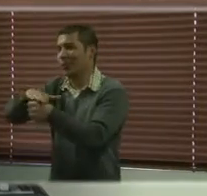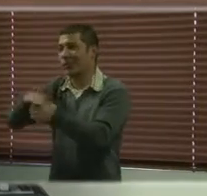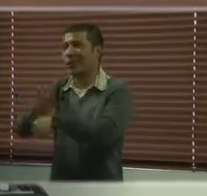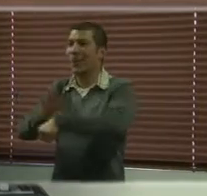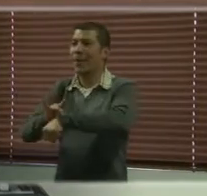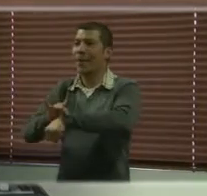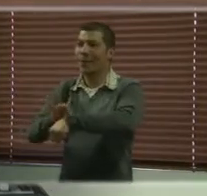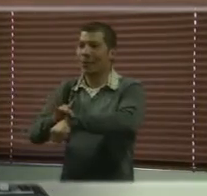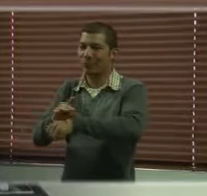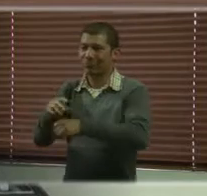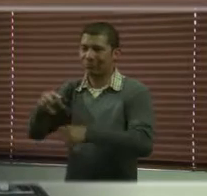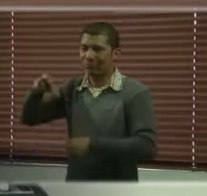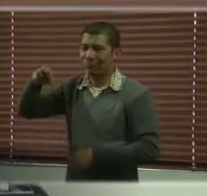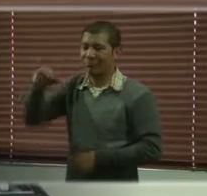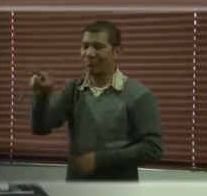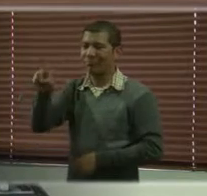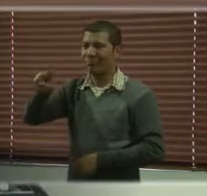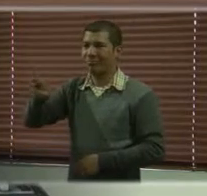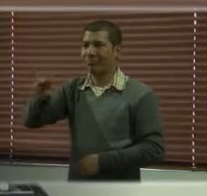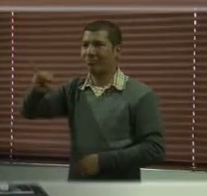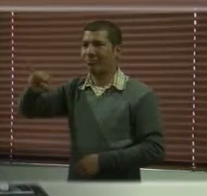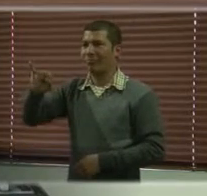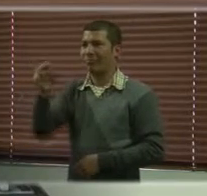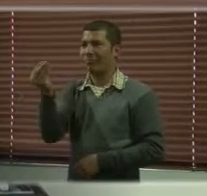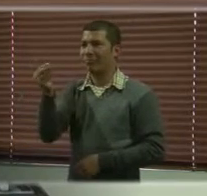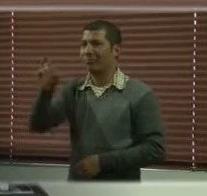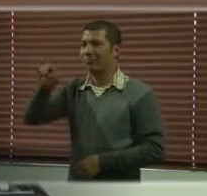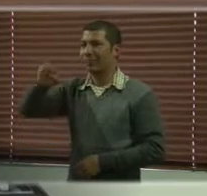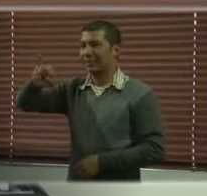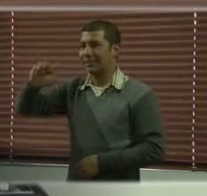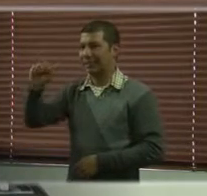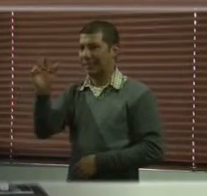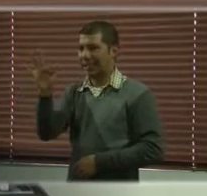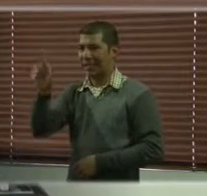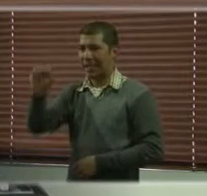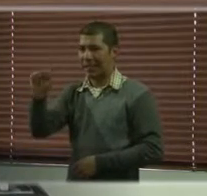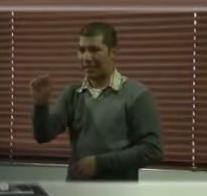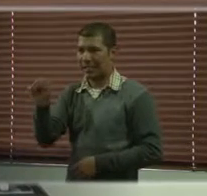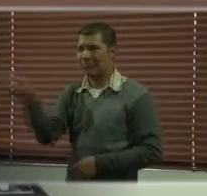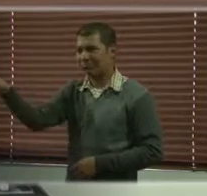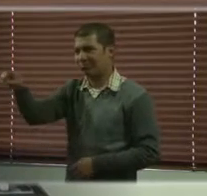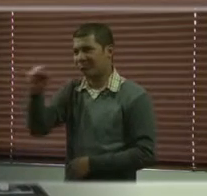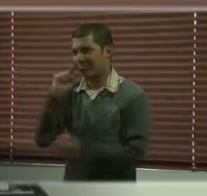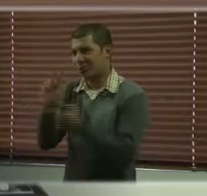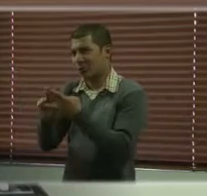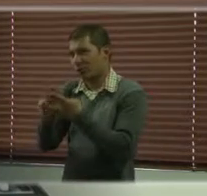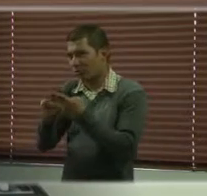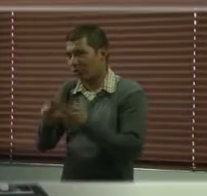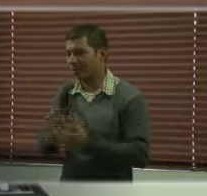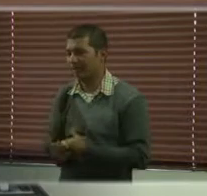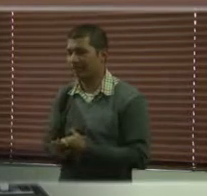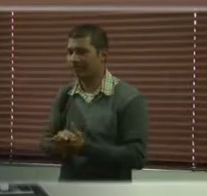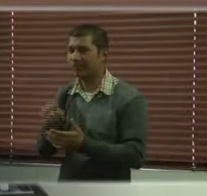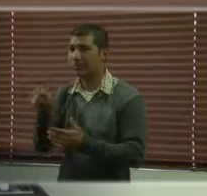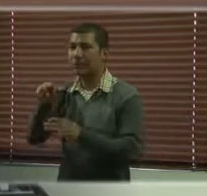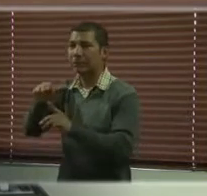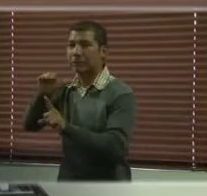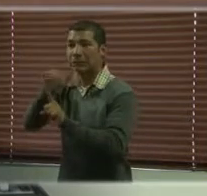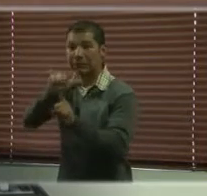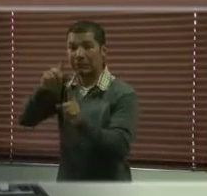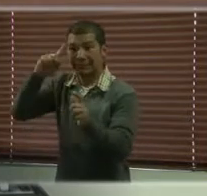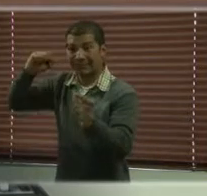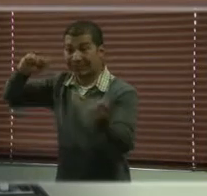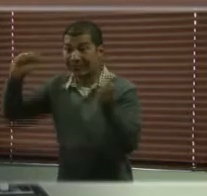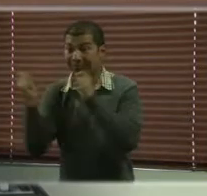complicado romper esos tabús y y luego que a las personas con discapacidad